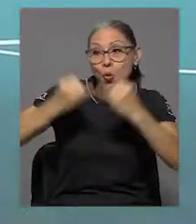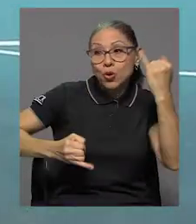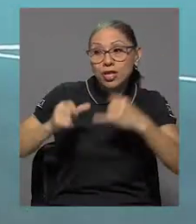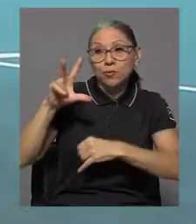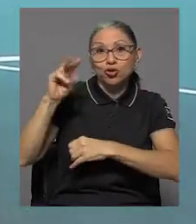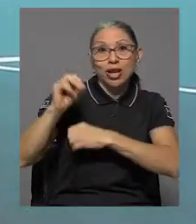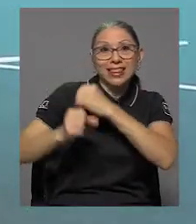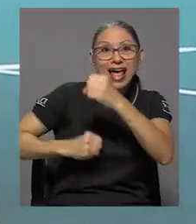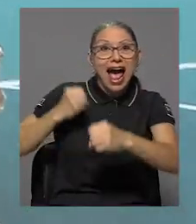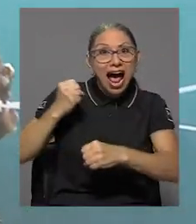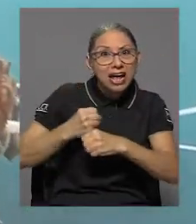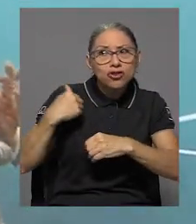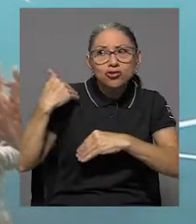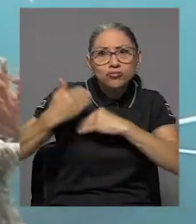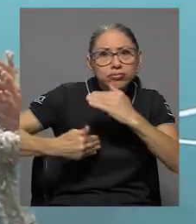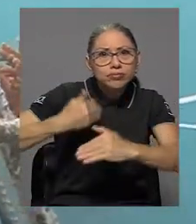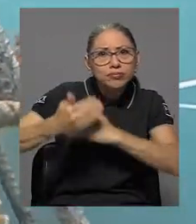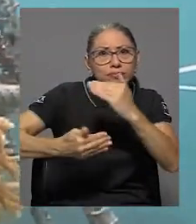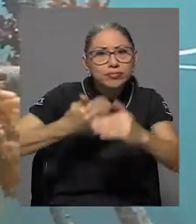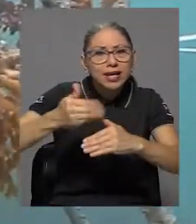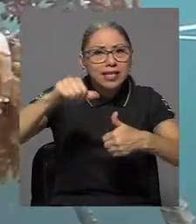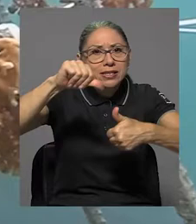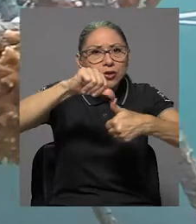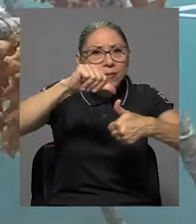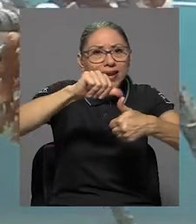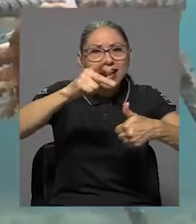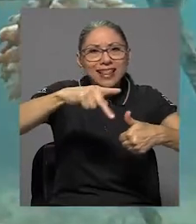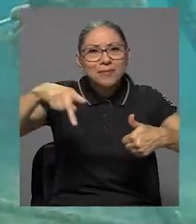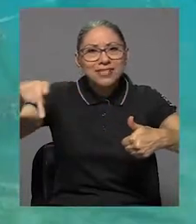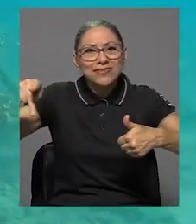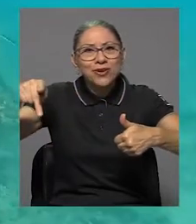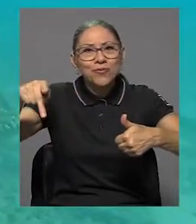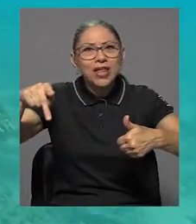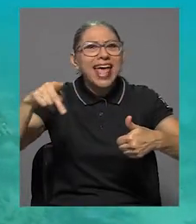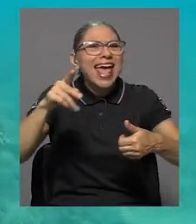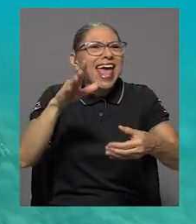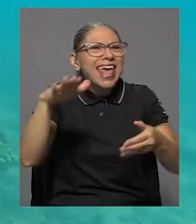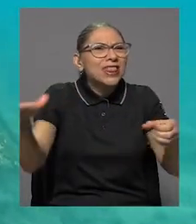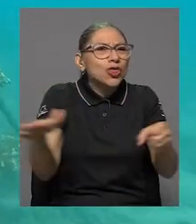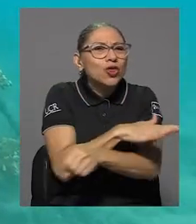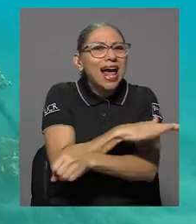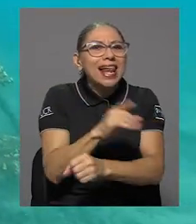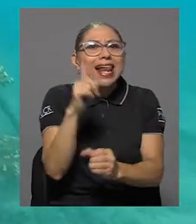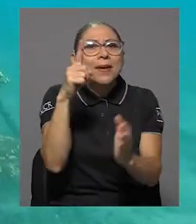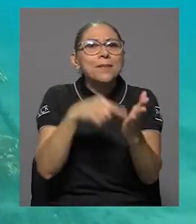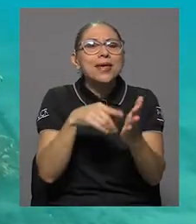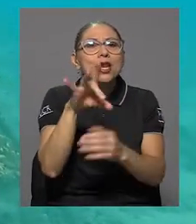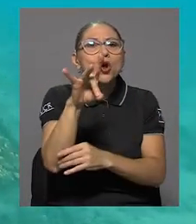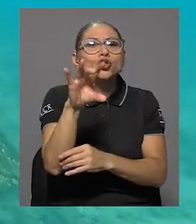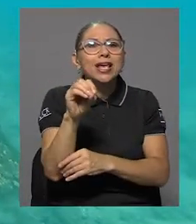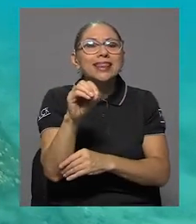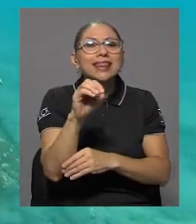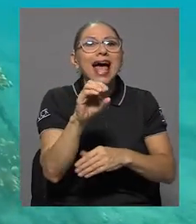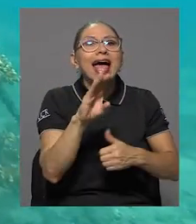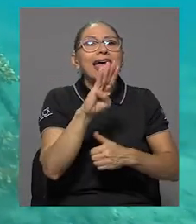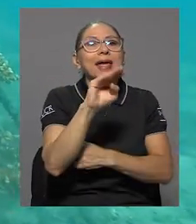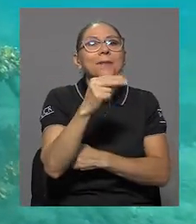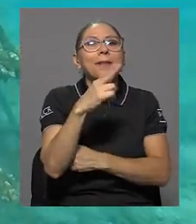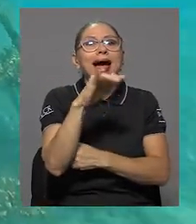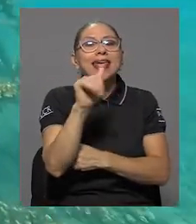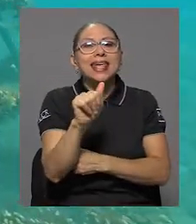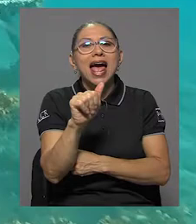en diferentes partes de la región centroamericana y del Pacífico. En total se sembraron 1,080 corales en Bahía